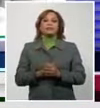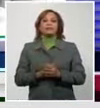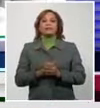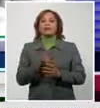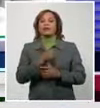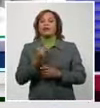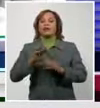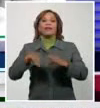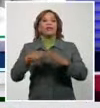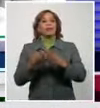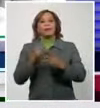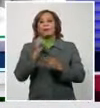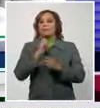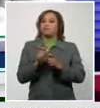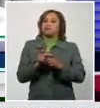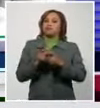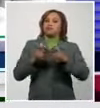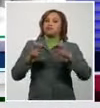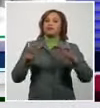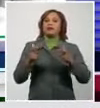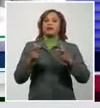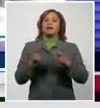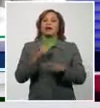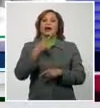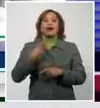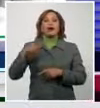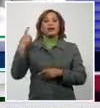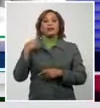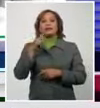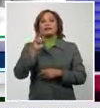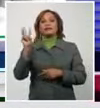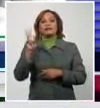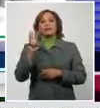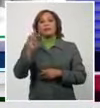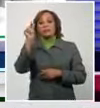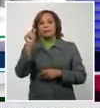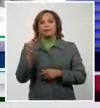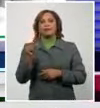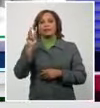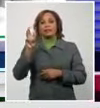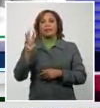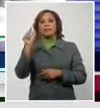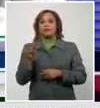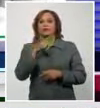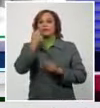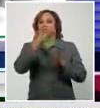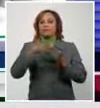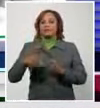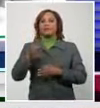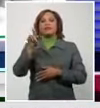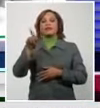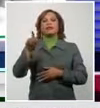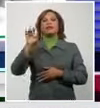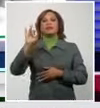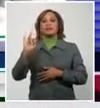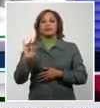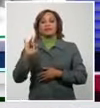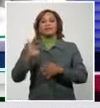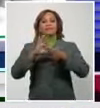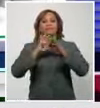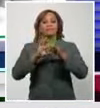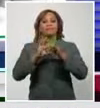jornada. Lamentablemente ayer, 3 fallecidos a consecuencia de la enfermedad, 17 pacientes en estado grave y